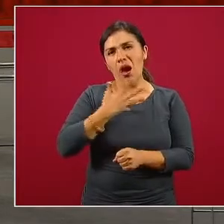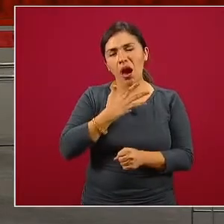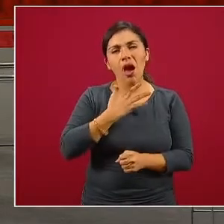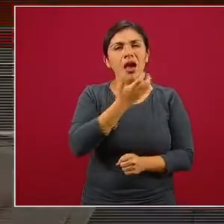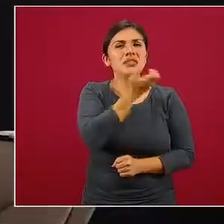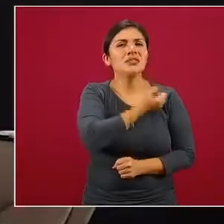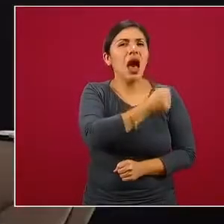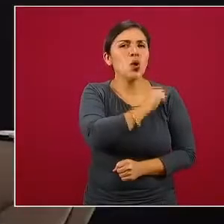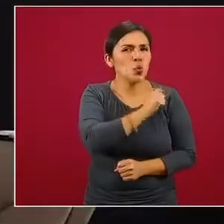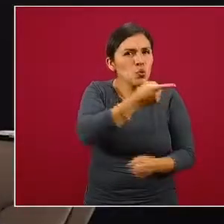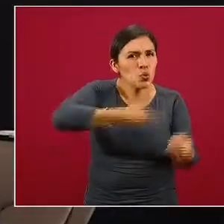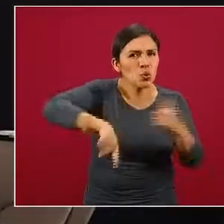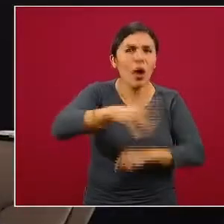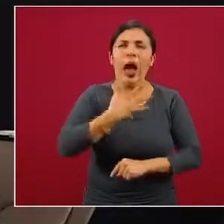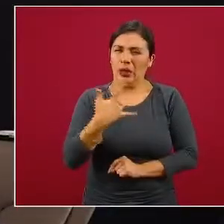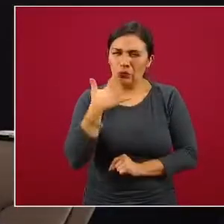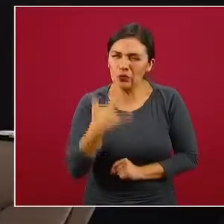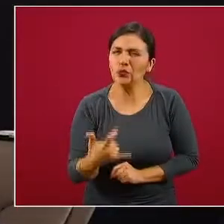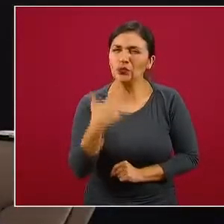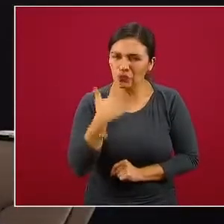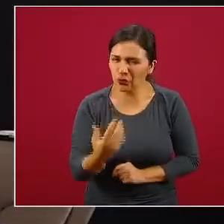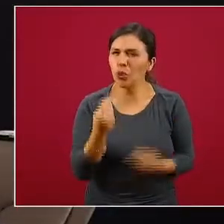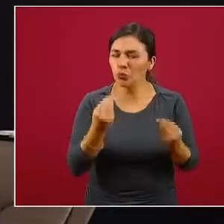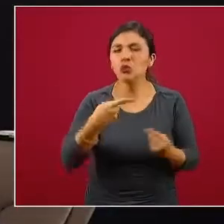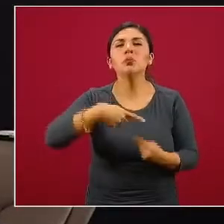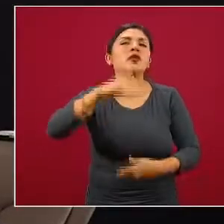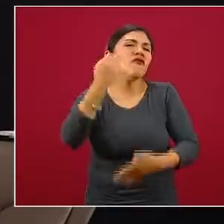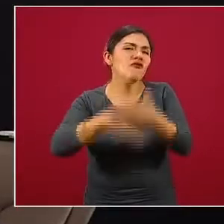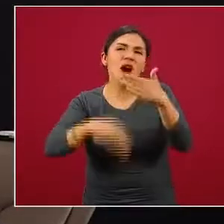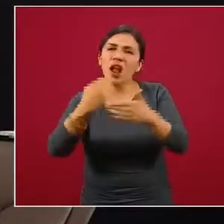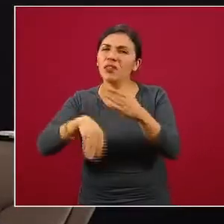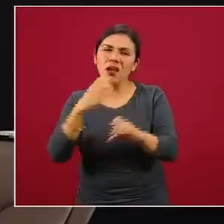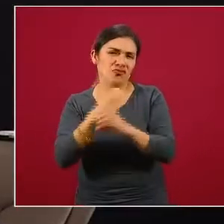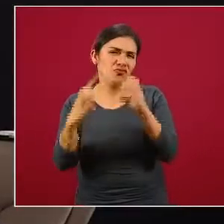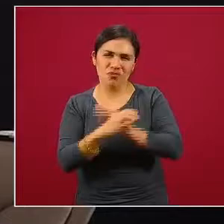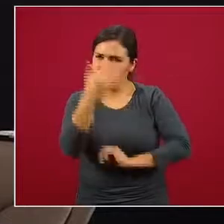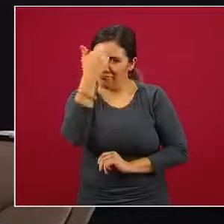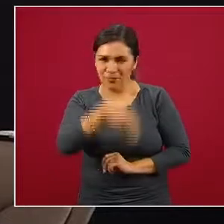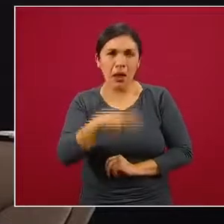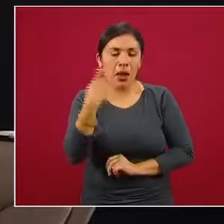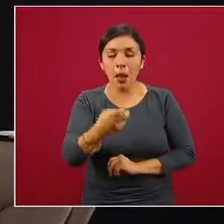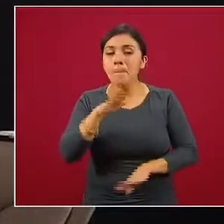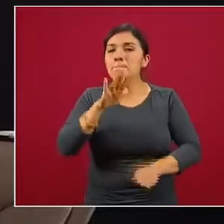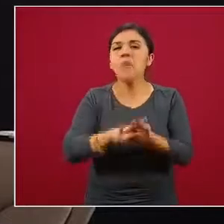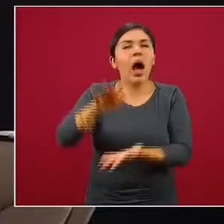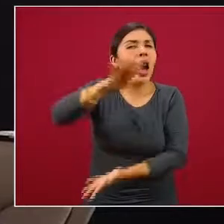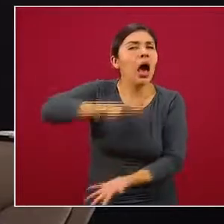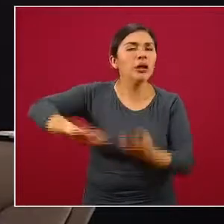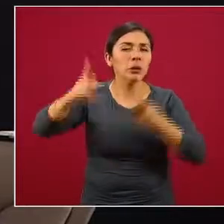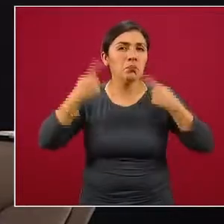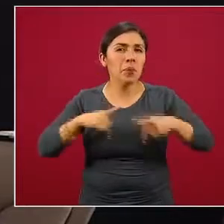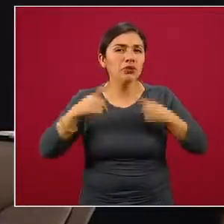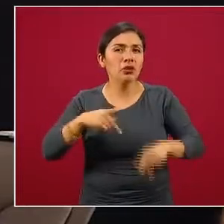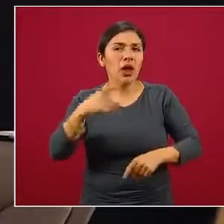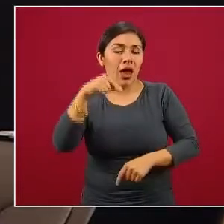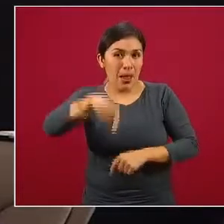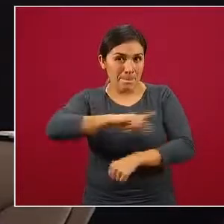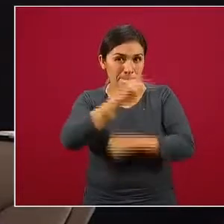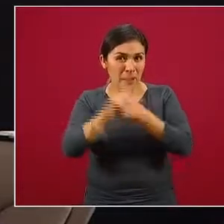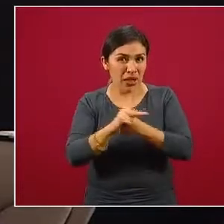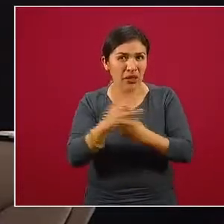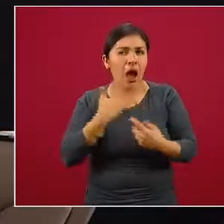a pesar de todo este esfuerzo, y de que la mayoría de las familias de este país tiene a una persona hipertensa,